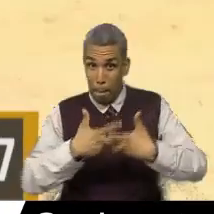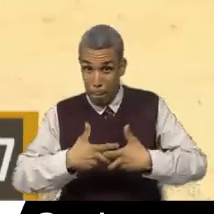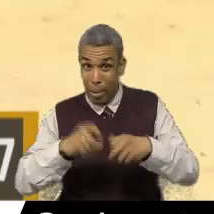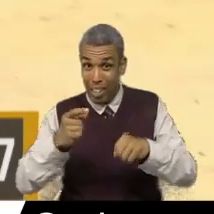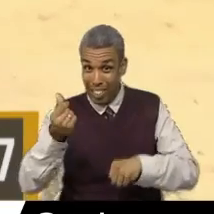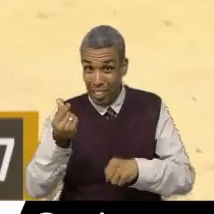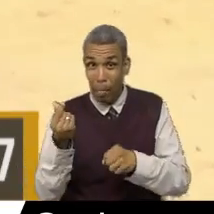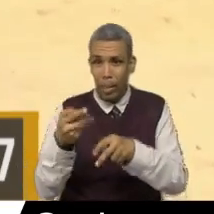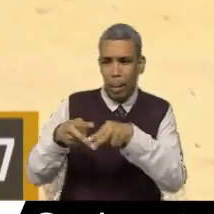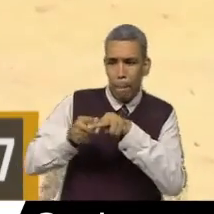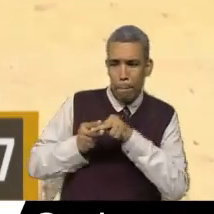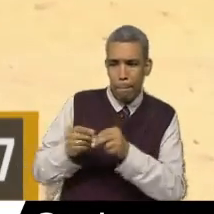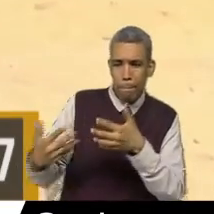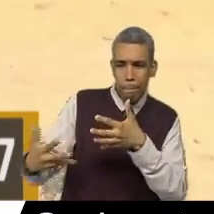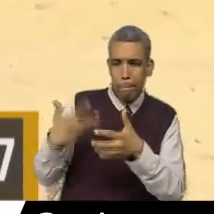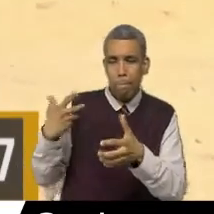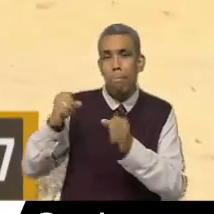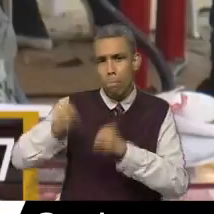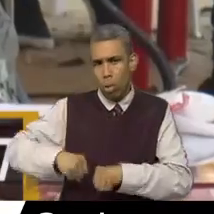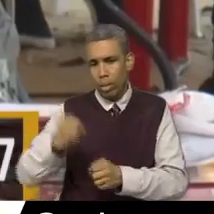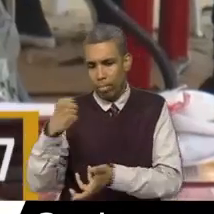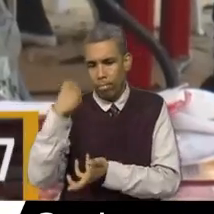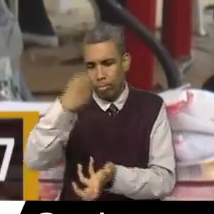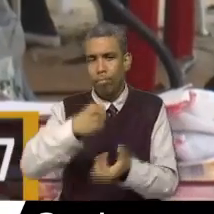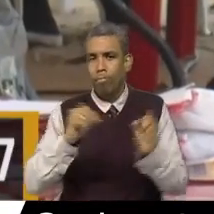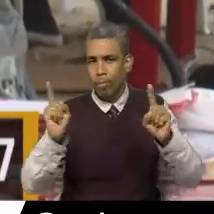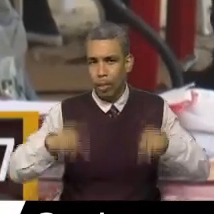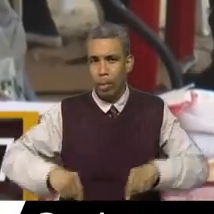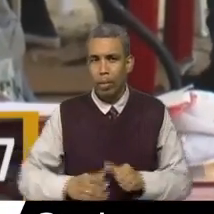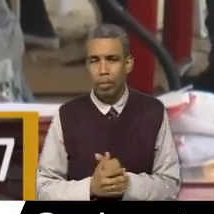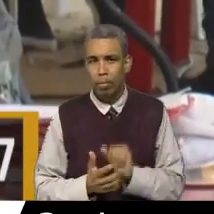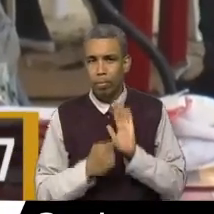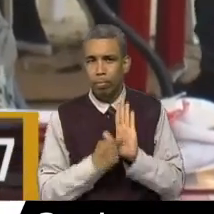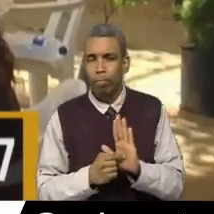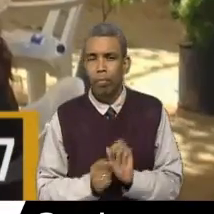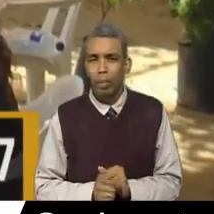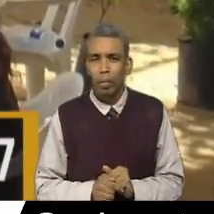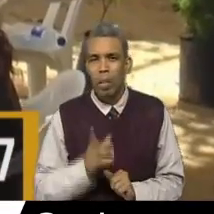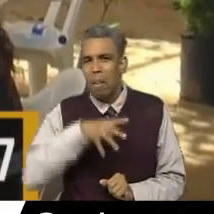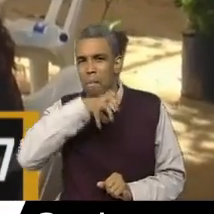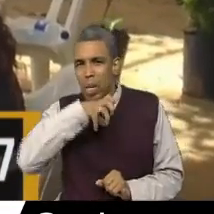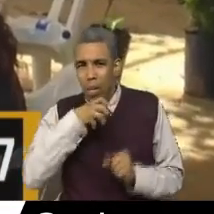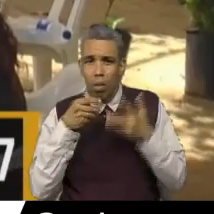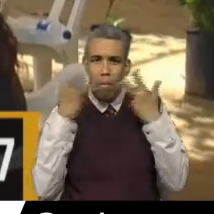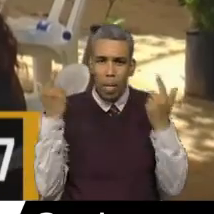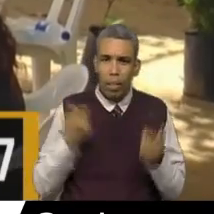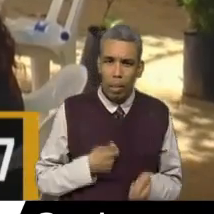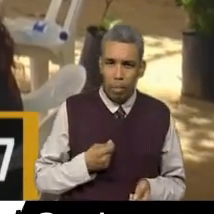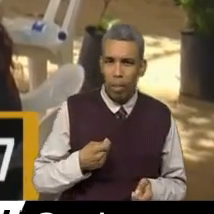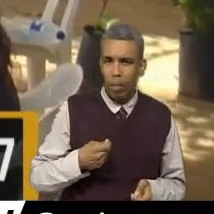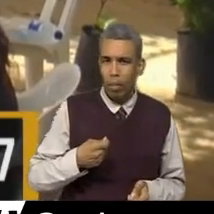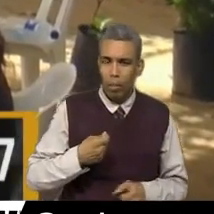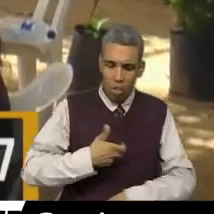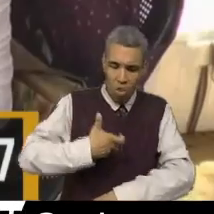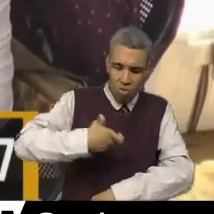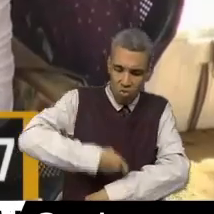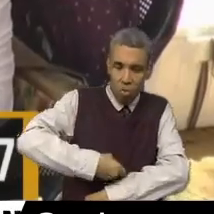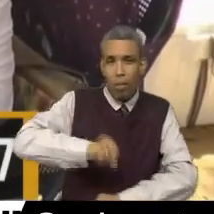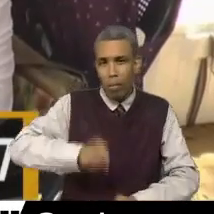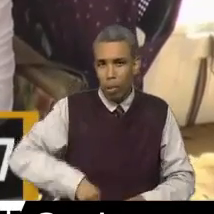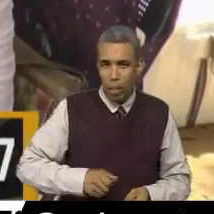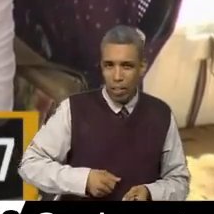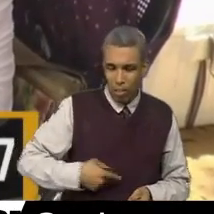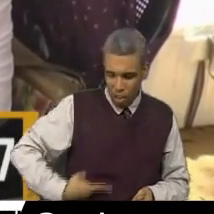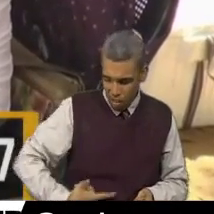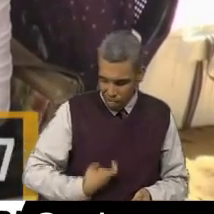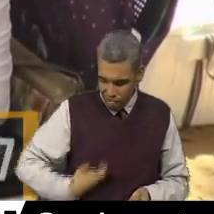Policía Nacional, que realizó un show canino, así como vacunas y desparasitación de perros por parte de la Secretaría de la Salud. La idea es llevar esta